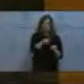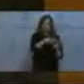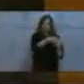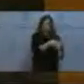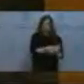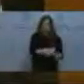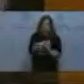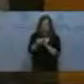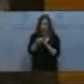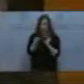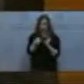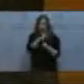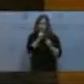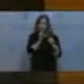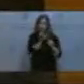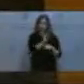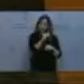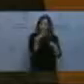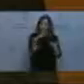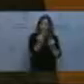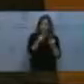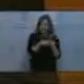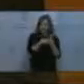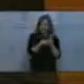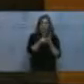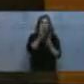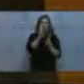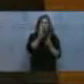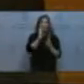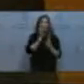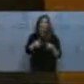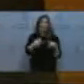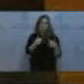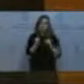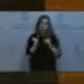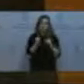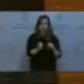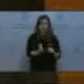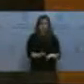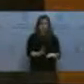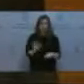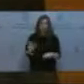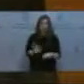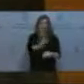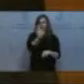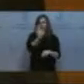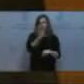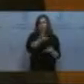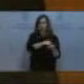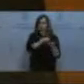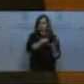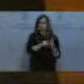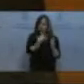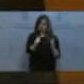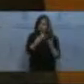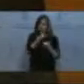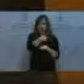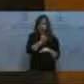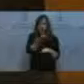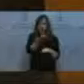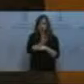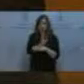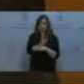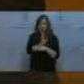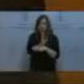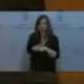que le pregunto, concreto, sobre el plan de residuos, bueno, este es el quinto plan que ustedes presentan en orden de sucesión. Dicen que no